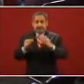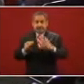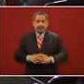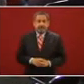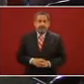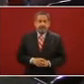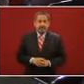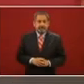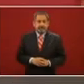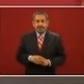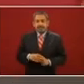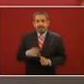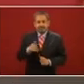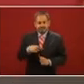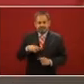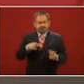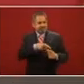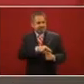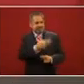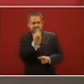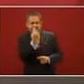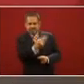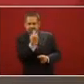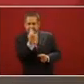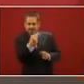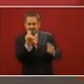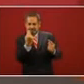Y voy a dar nombres.